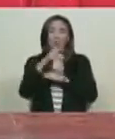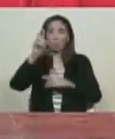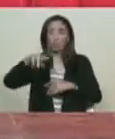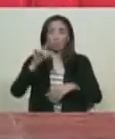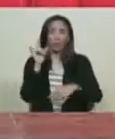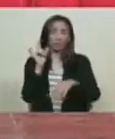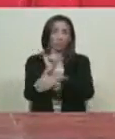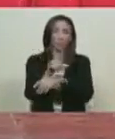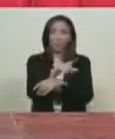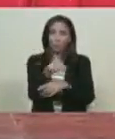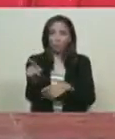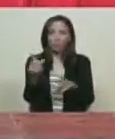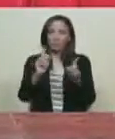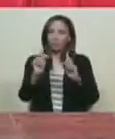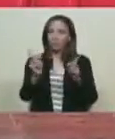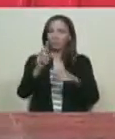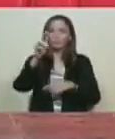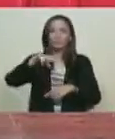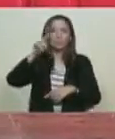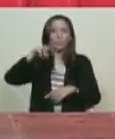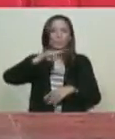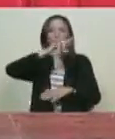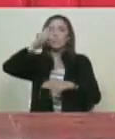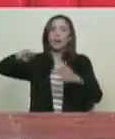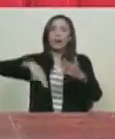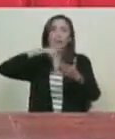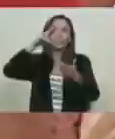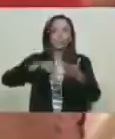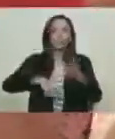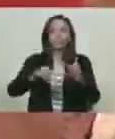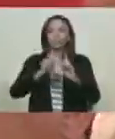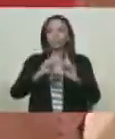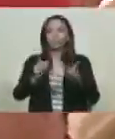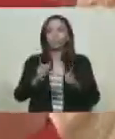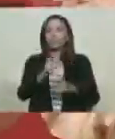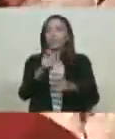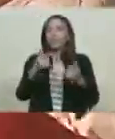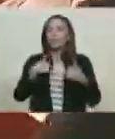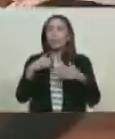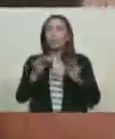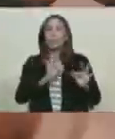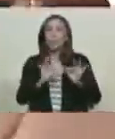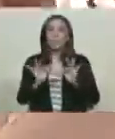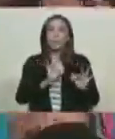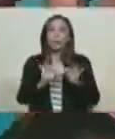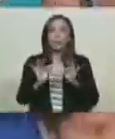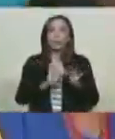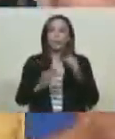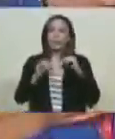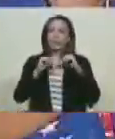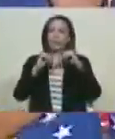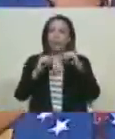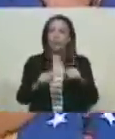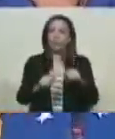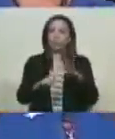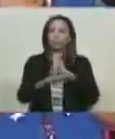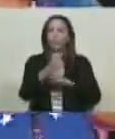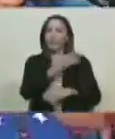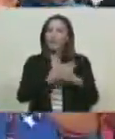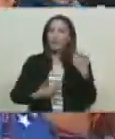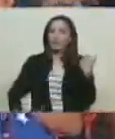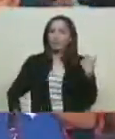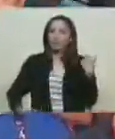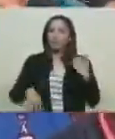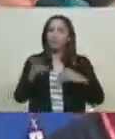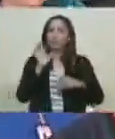rendir, nunca jamás entregaré mi patria. Estoy preparado para seguir siendo presidente de un